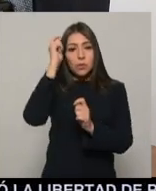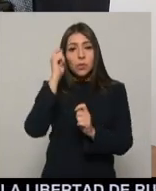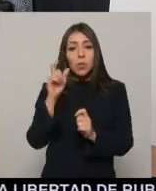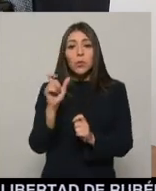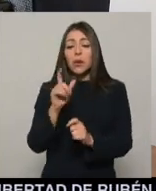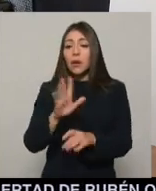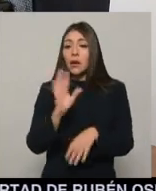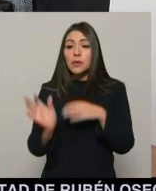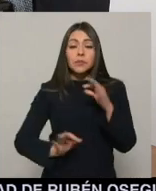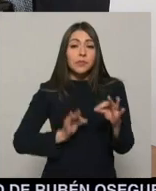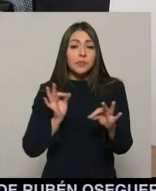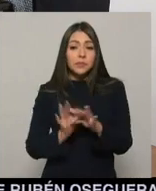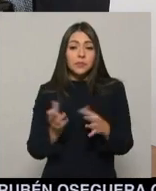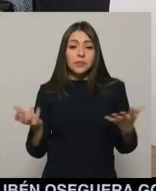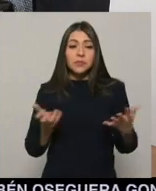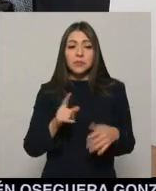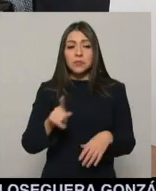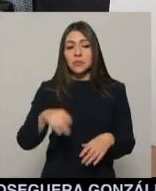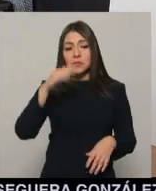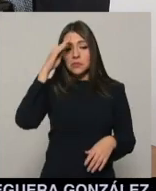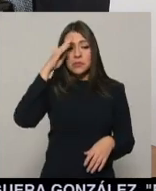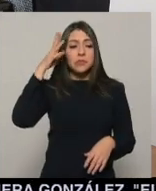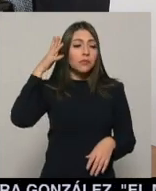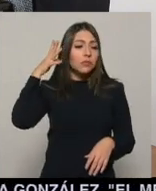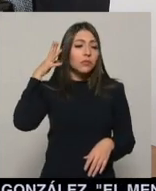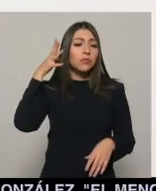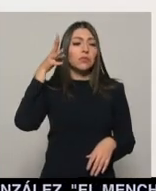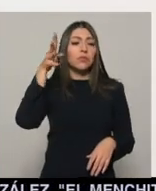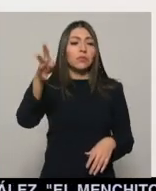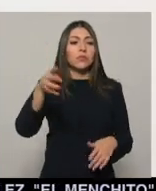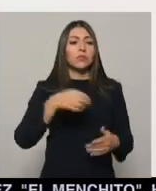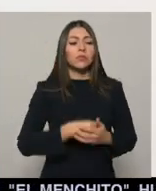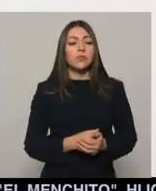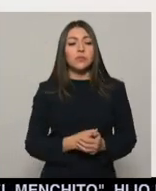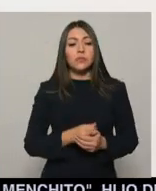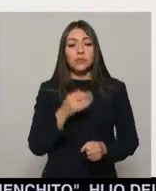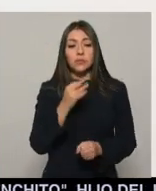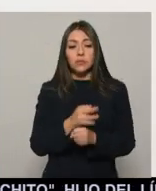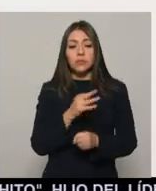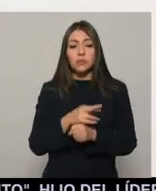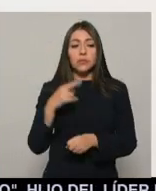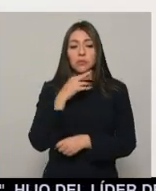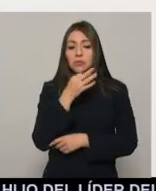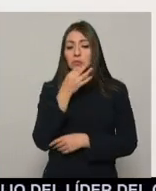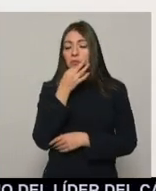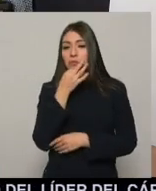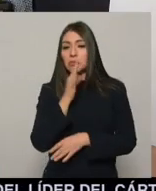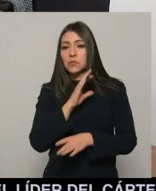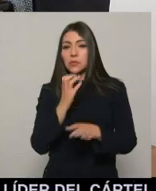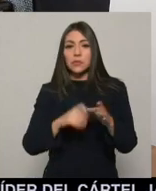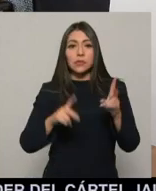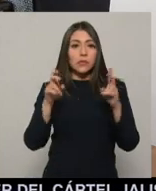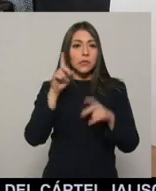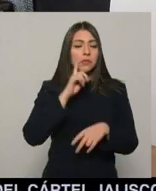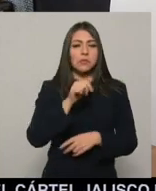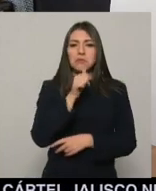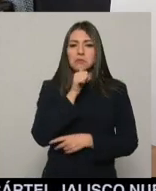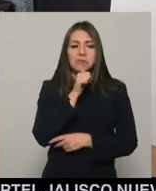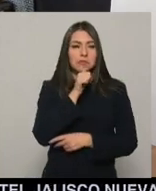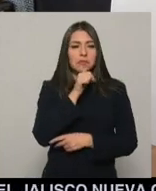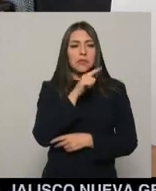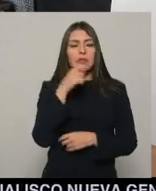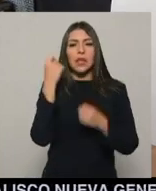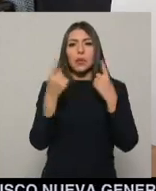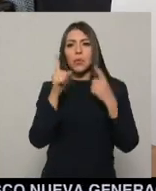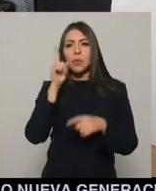se resuelva, yo creo que va a ser a muy largo plazo, no le vemos una salida inmediata al tema de las mujeres, incluso ese mismo día hubo